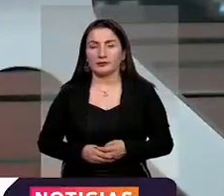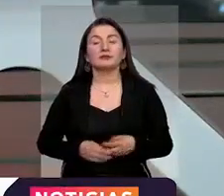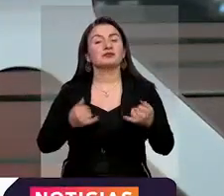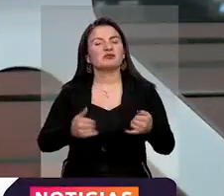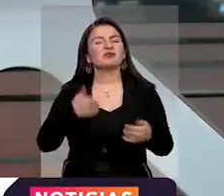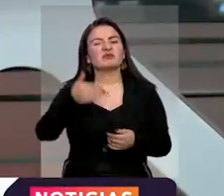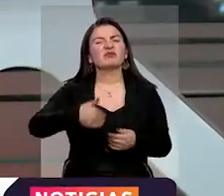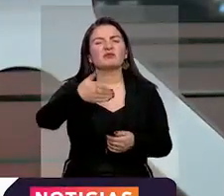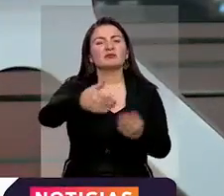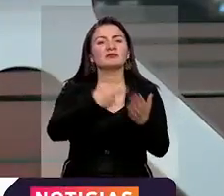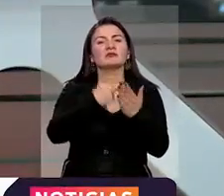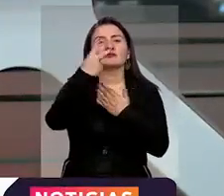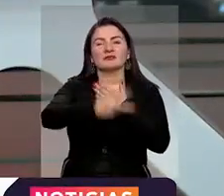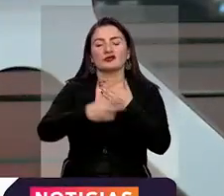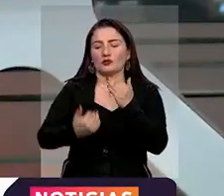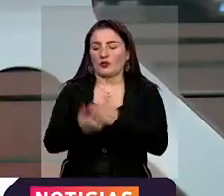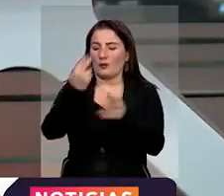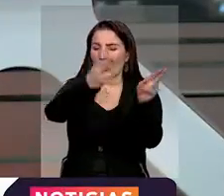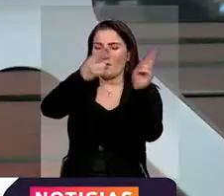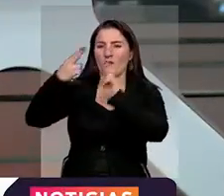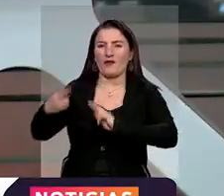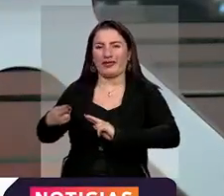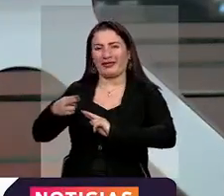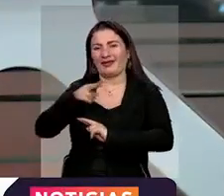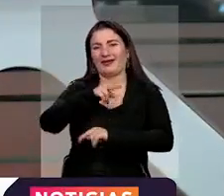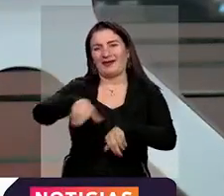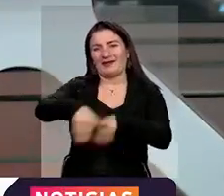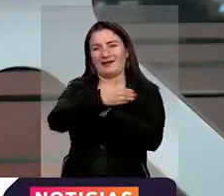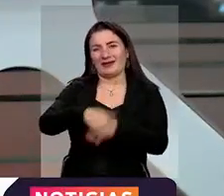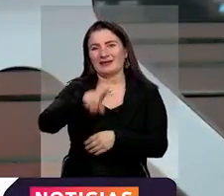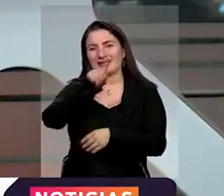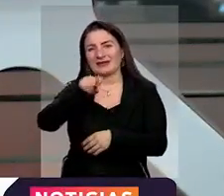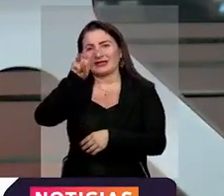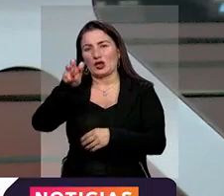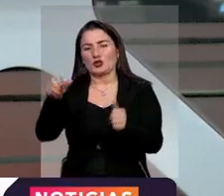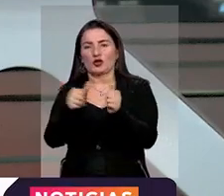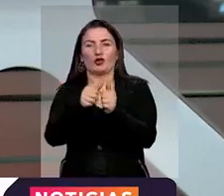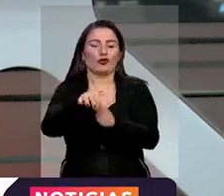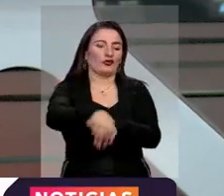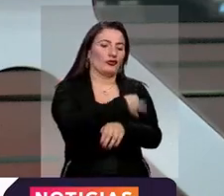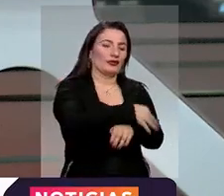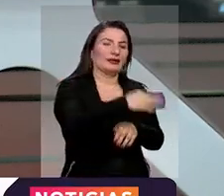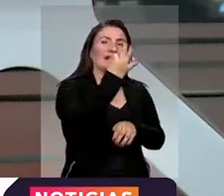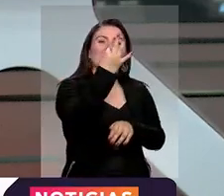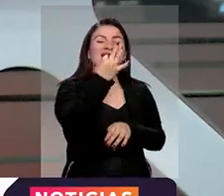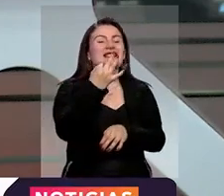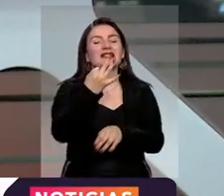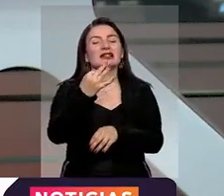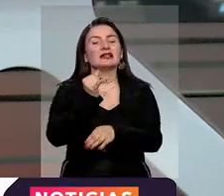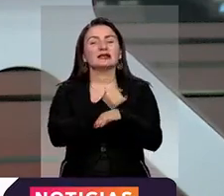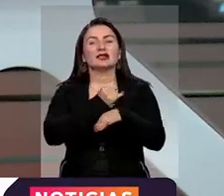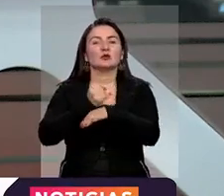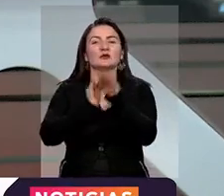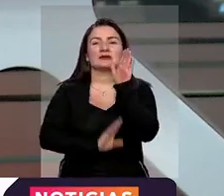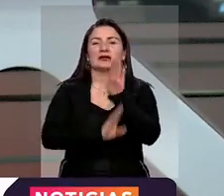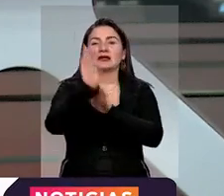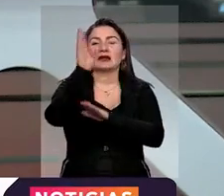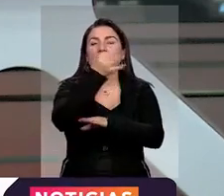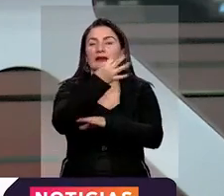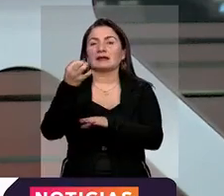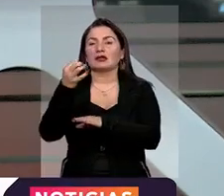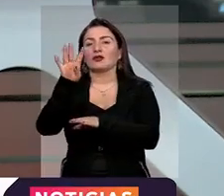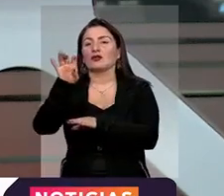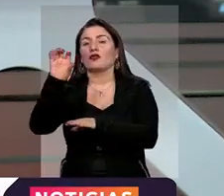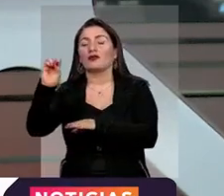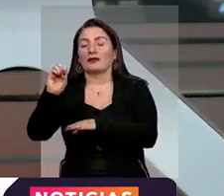Y avanza el proyecto del nuevo puente de la avenida 68 con calle Tercera a cargo del Instituto de Desarrollo Urbano y que tendrá 390 metros